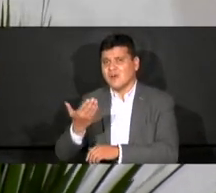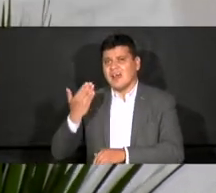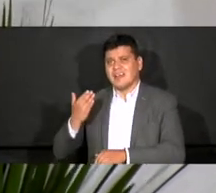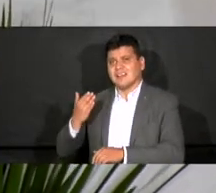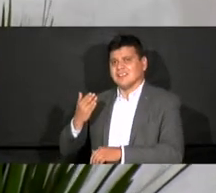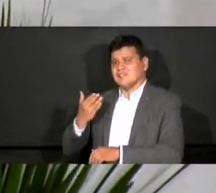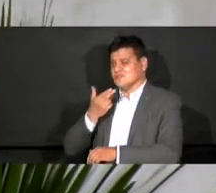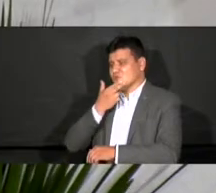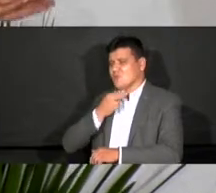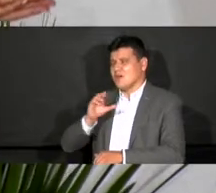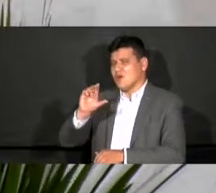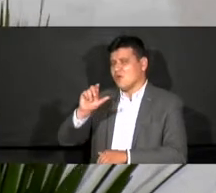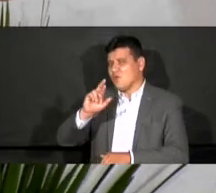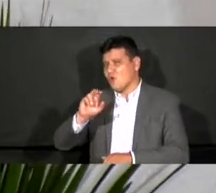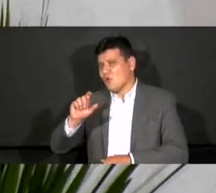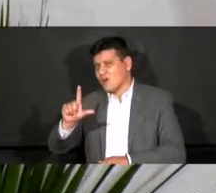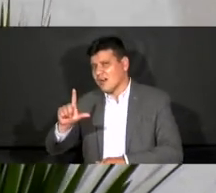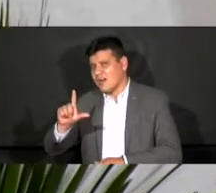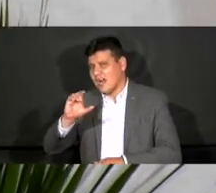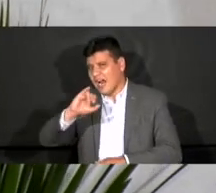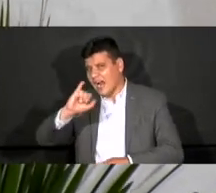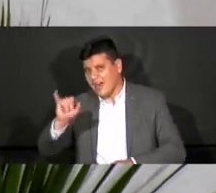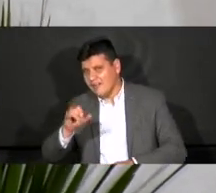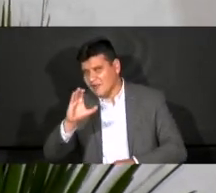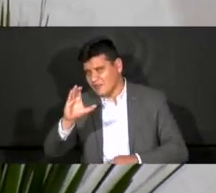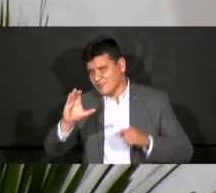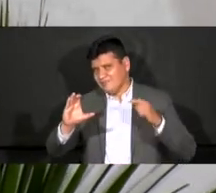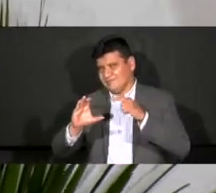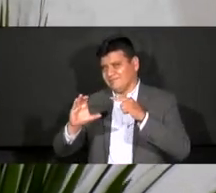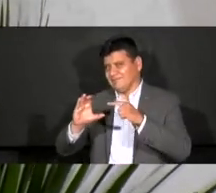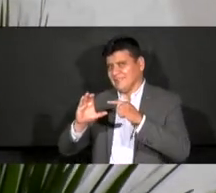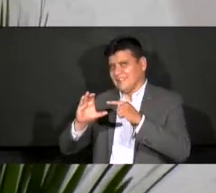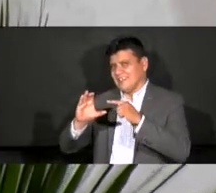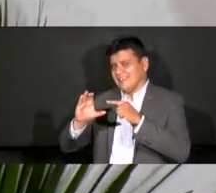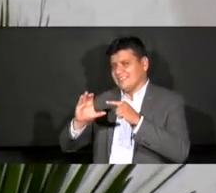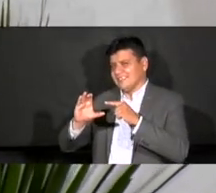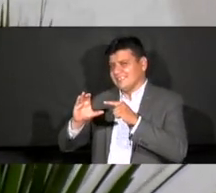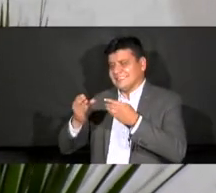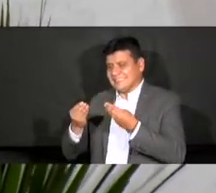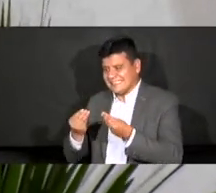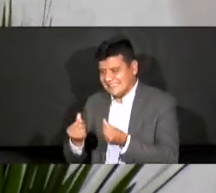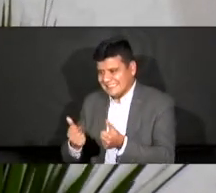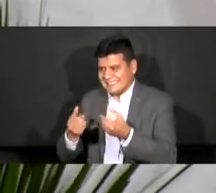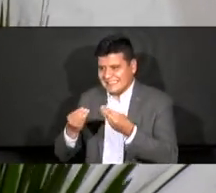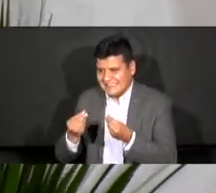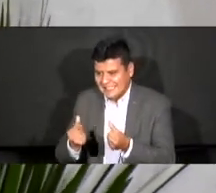se pudo endeudar más, empezó a sobrevivir de fiado.